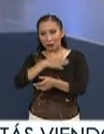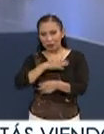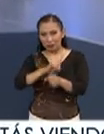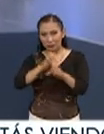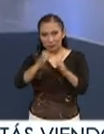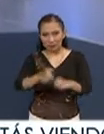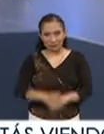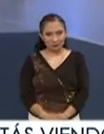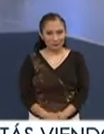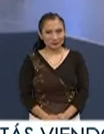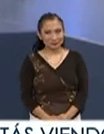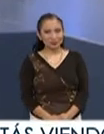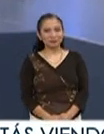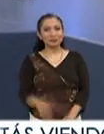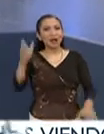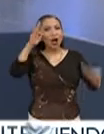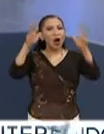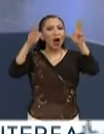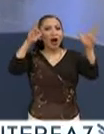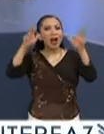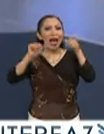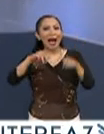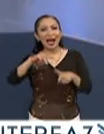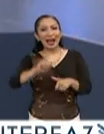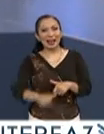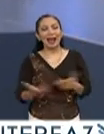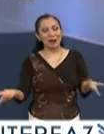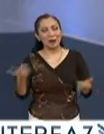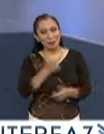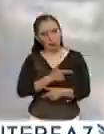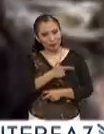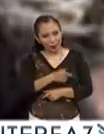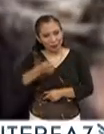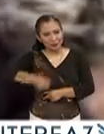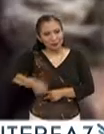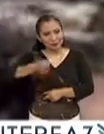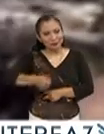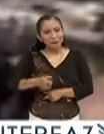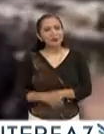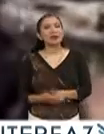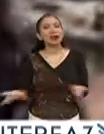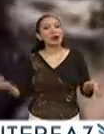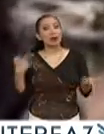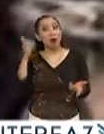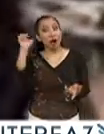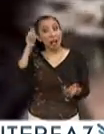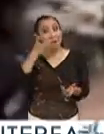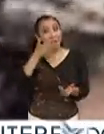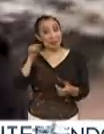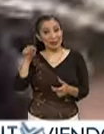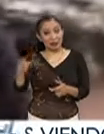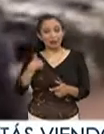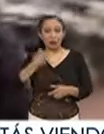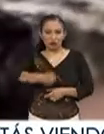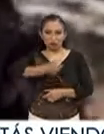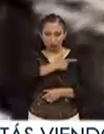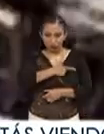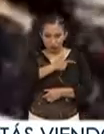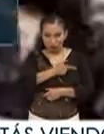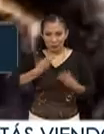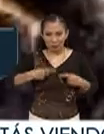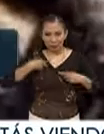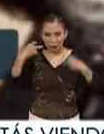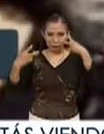¿cómo estás? Sí. Hola, ¿qué tal, Ana Cristina? Me da muchísimo gusto saludarte. Espero te encuentres muy bien. También saludo con mucho gusto a